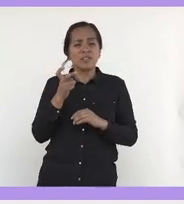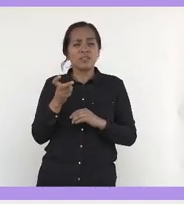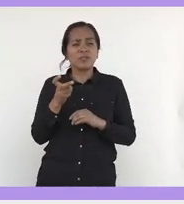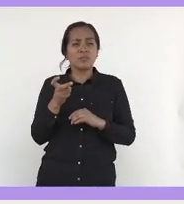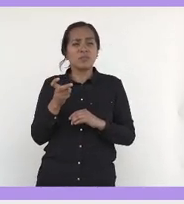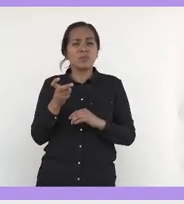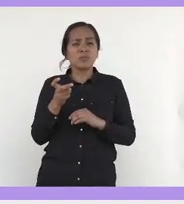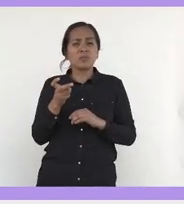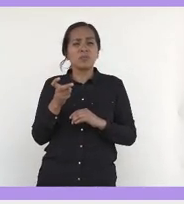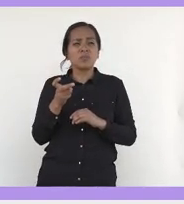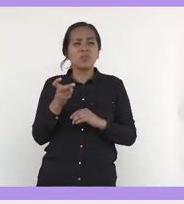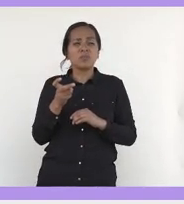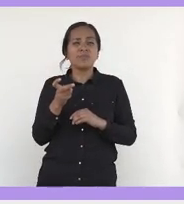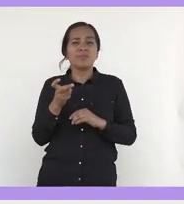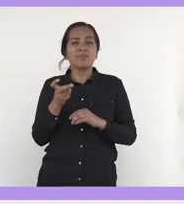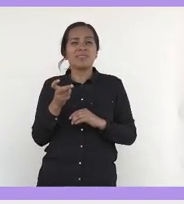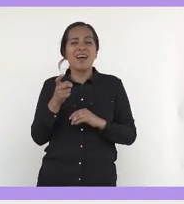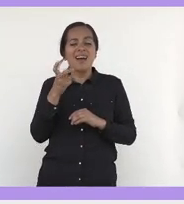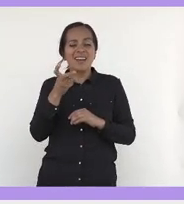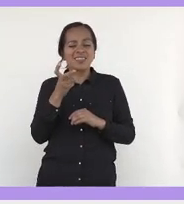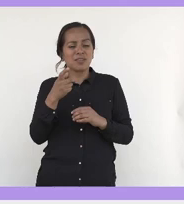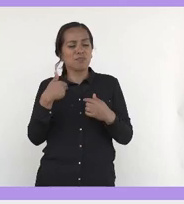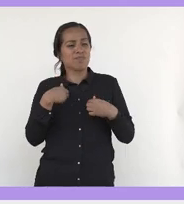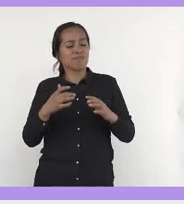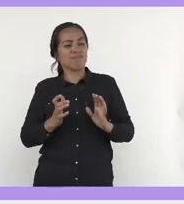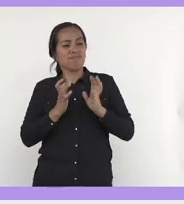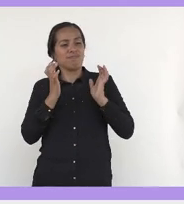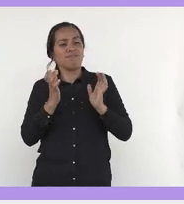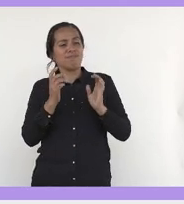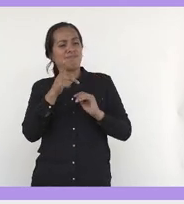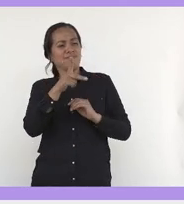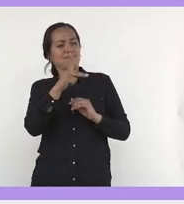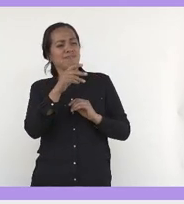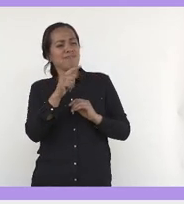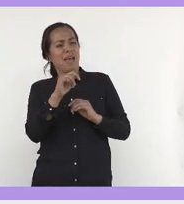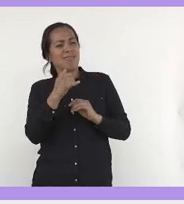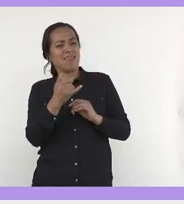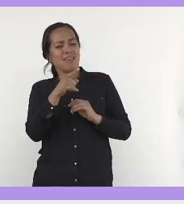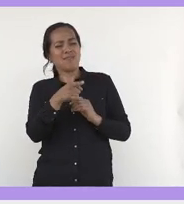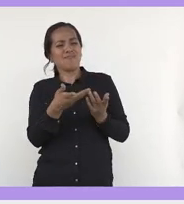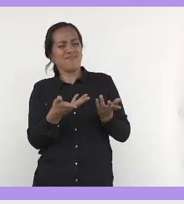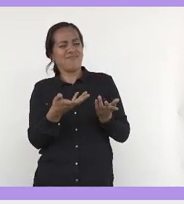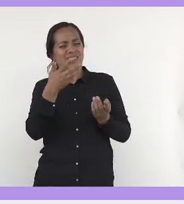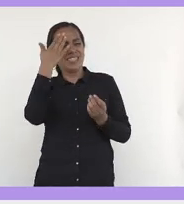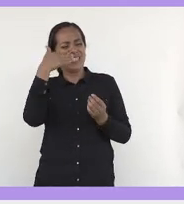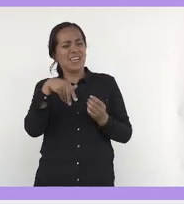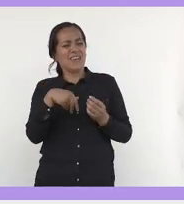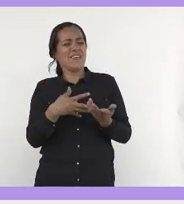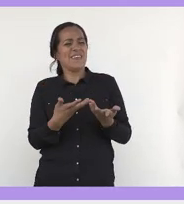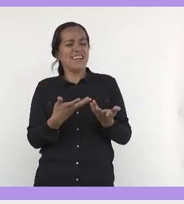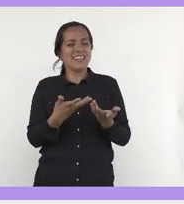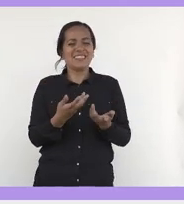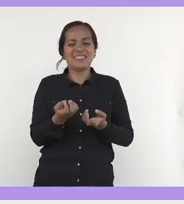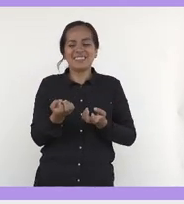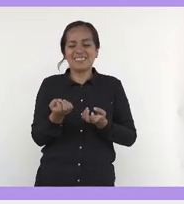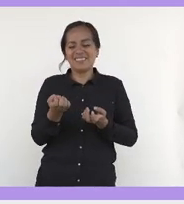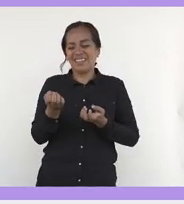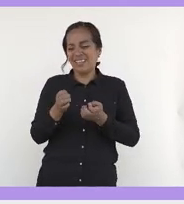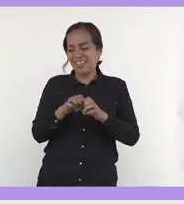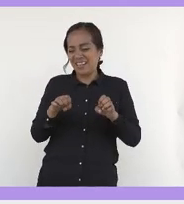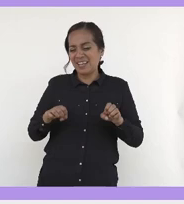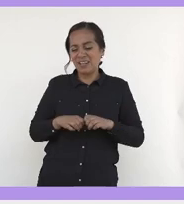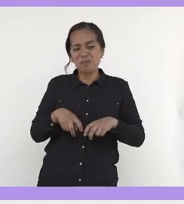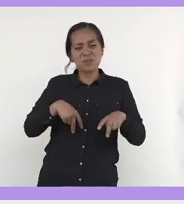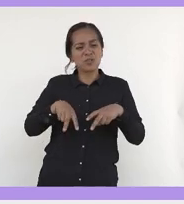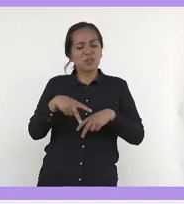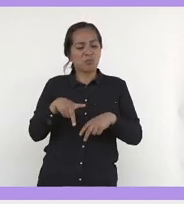eso fue donde todos dijimos Oye Paty Cantú aparte me escribían directo